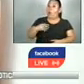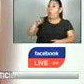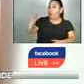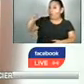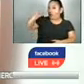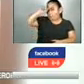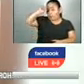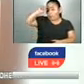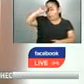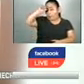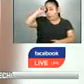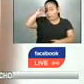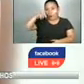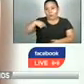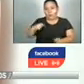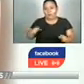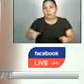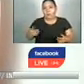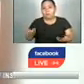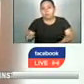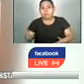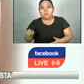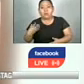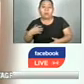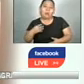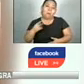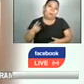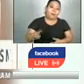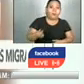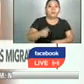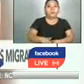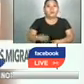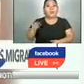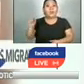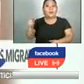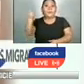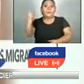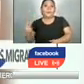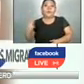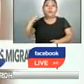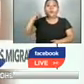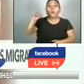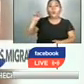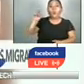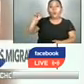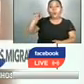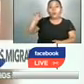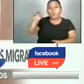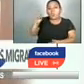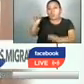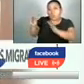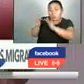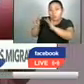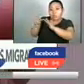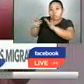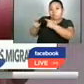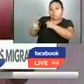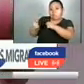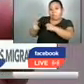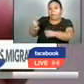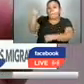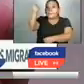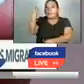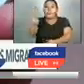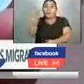yo trabajando le puedo pagar me salía más fácil él es Julio Cruz uno de muchos que intentó contactar al administrador